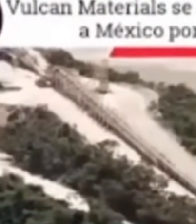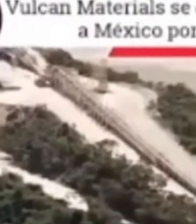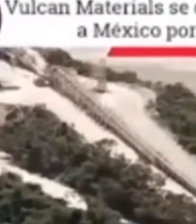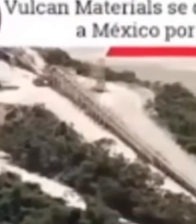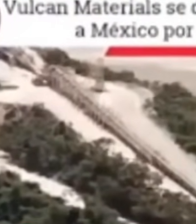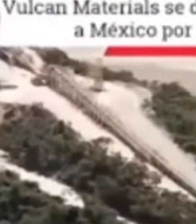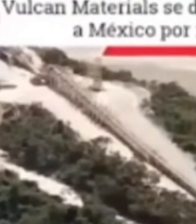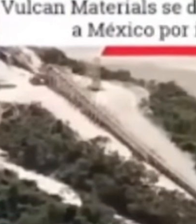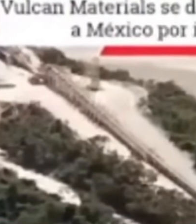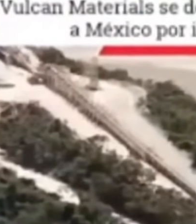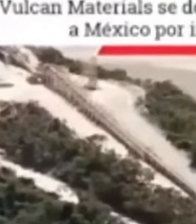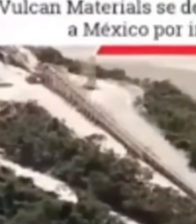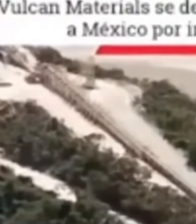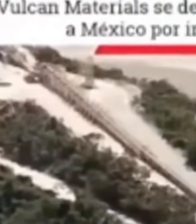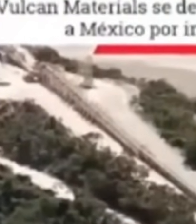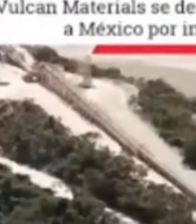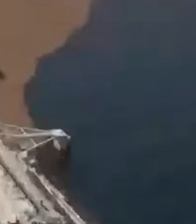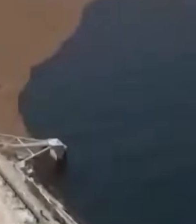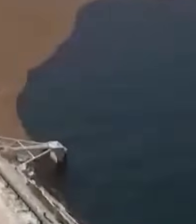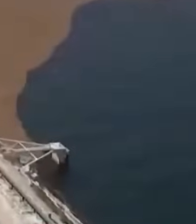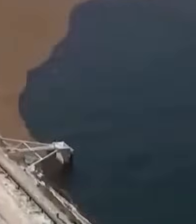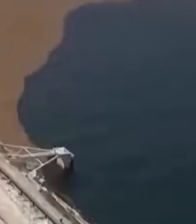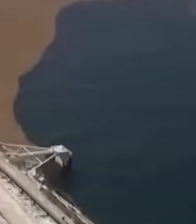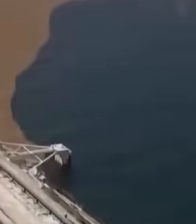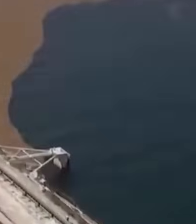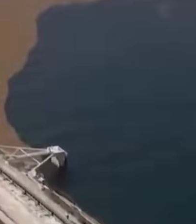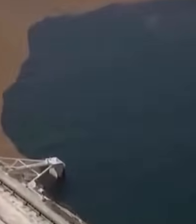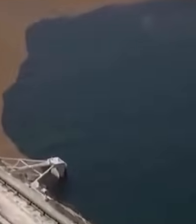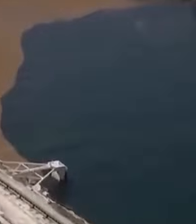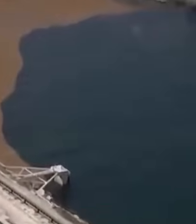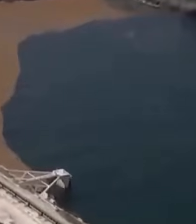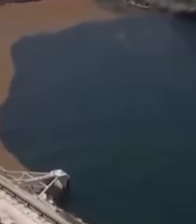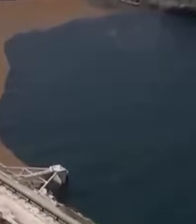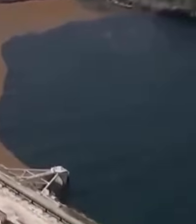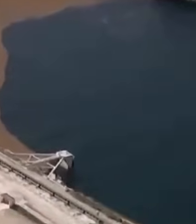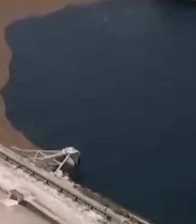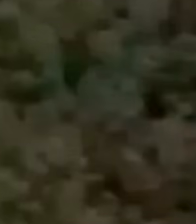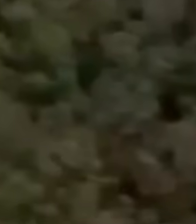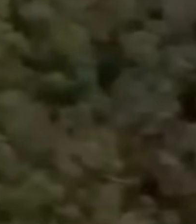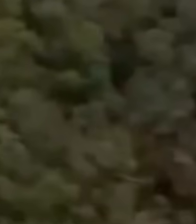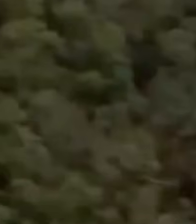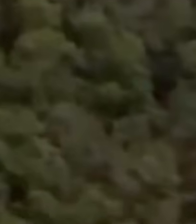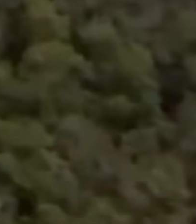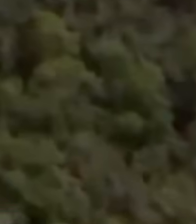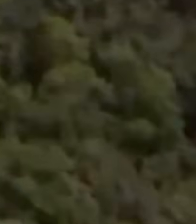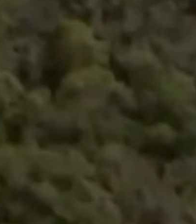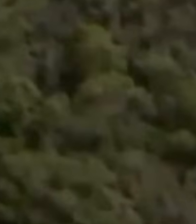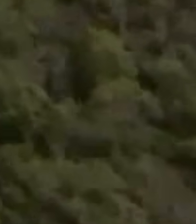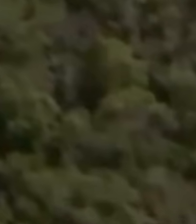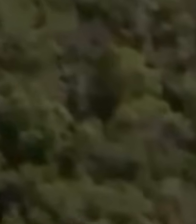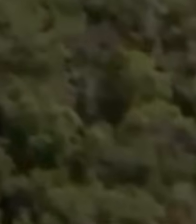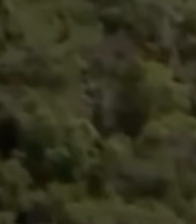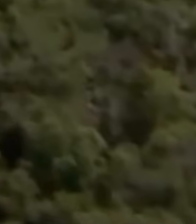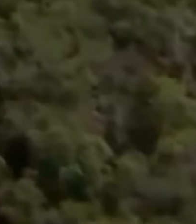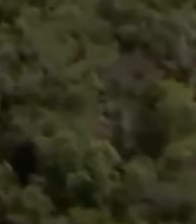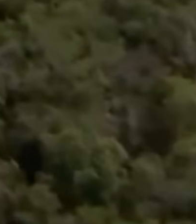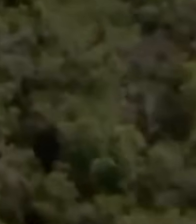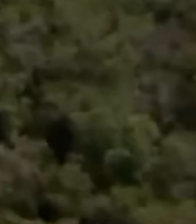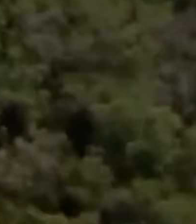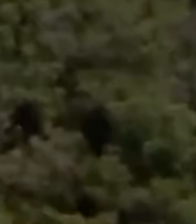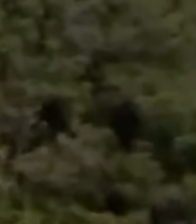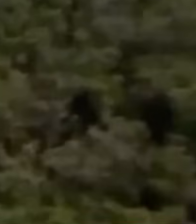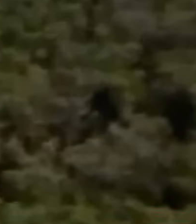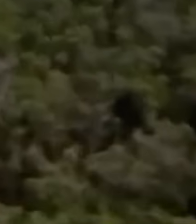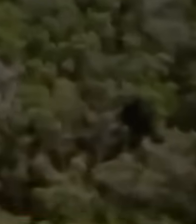se trata de una cadena sistemática de impactos, pues la remoción del material no solo afectó a los ríos subterráneos que